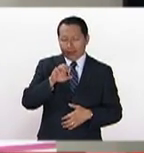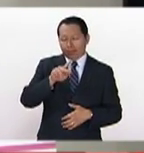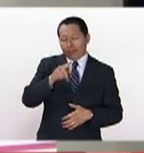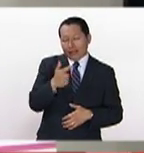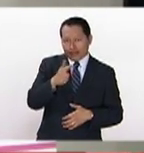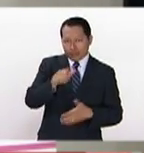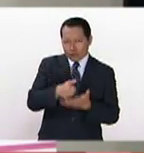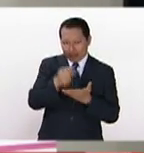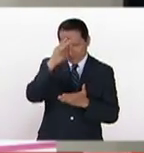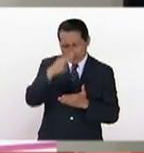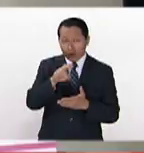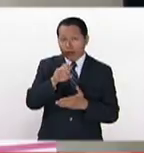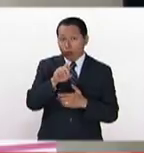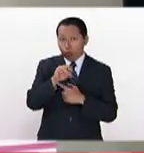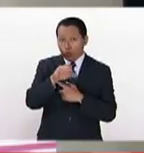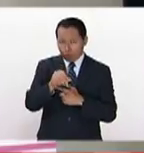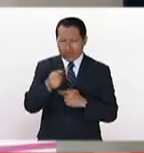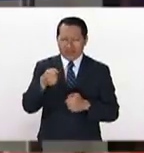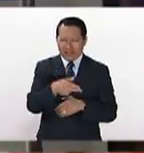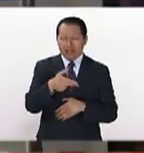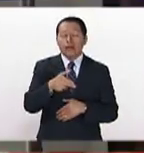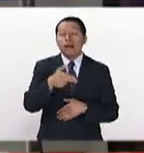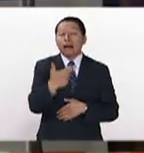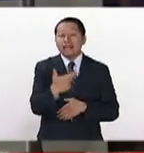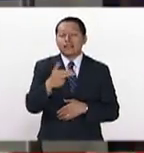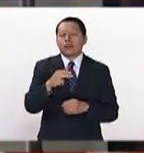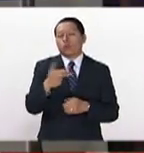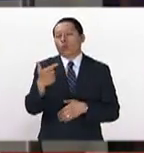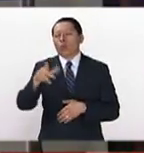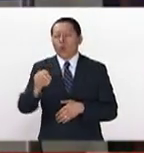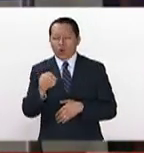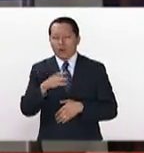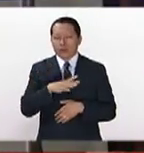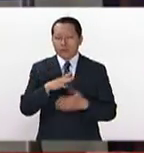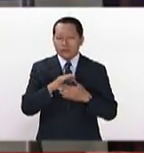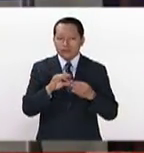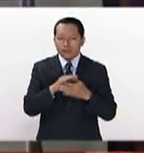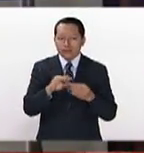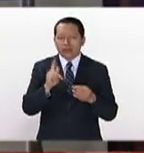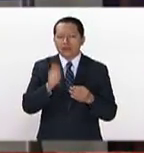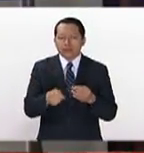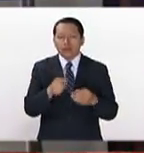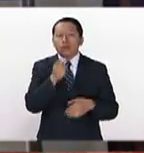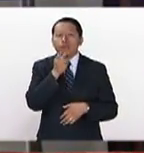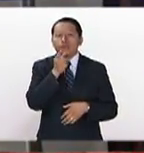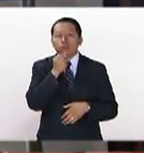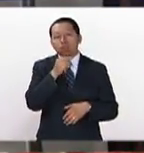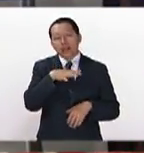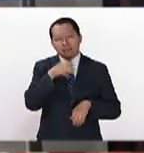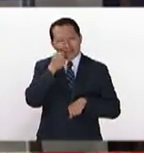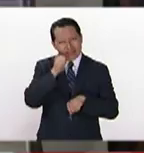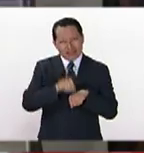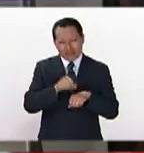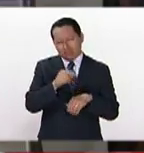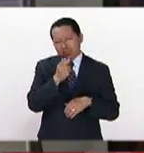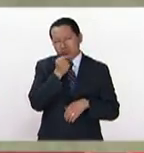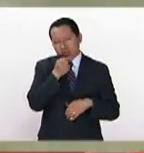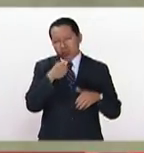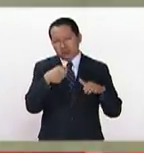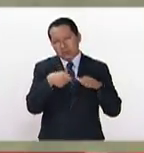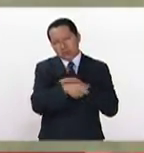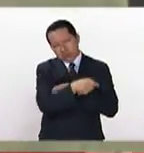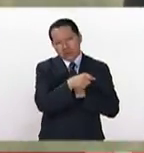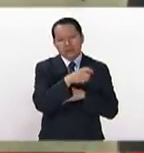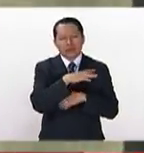Héctor Hugo Peña Alcántara, el H o el Hugo, fue capturado cuando trataba de sobornar a un elemento de la Secretaría de Seguridad Pública en la